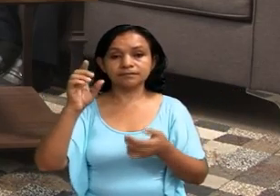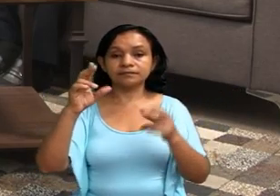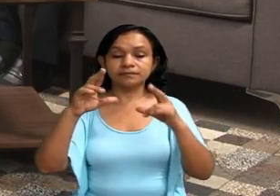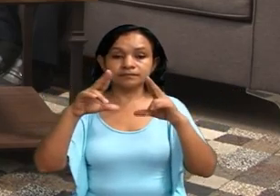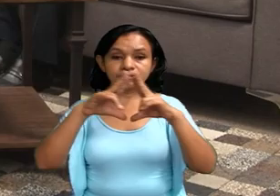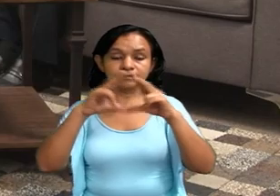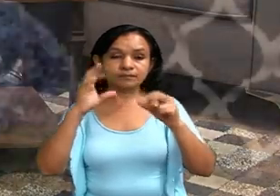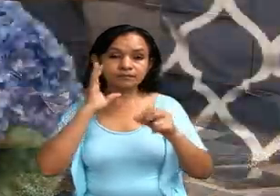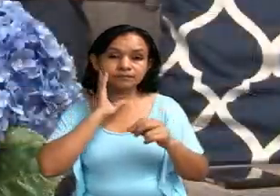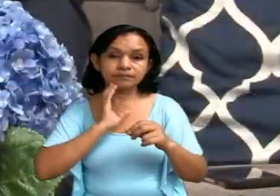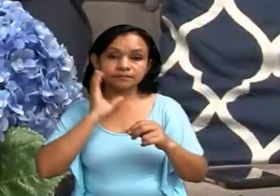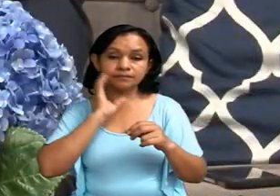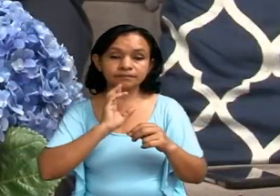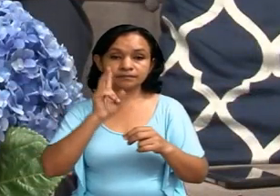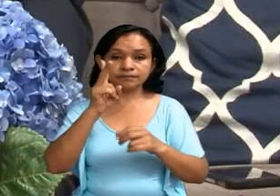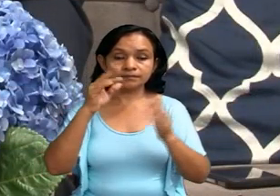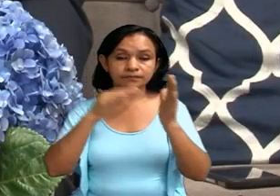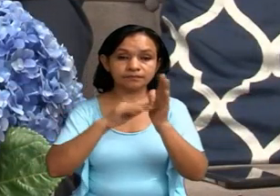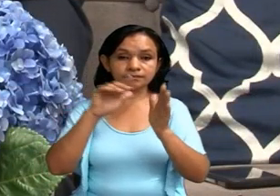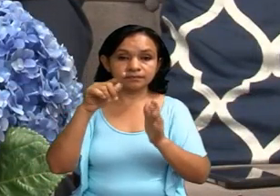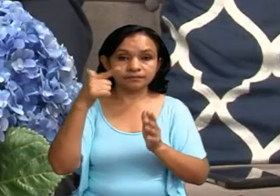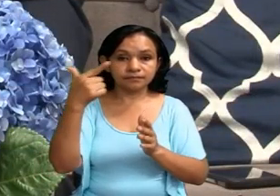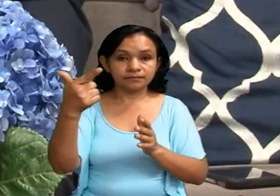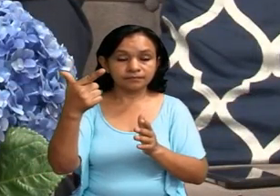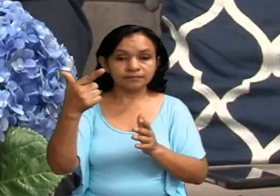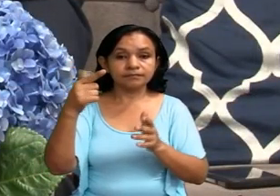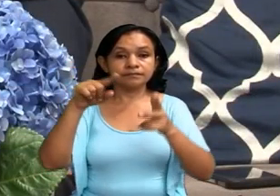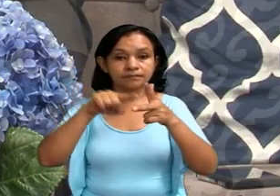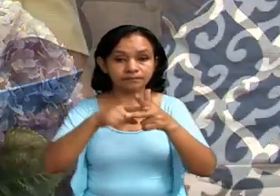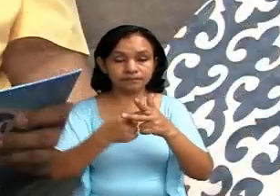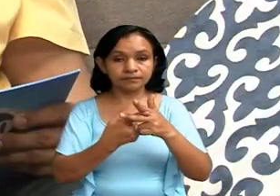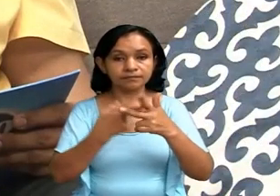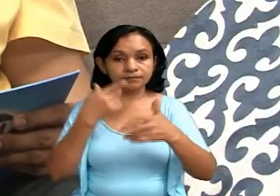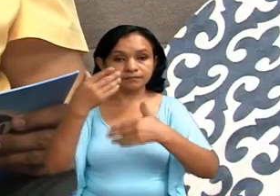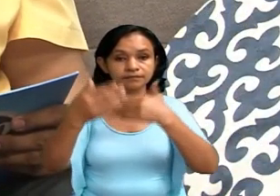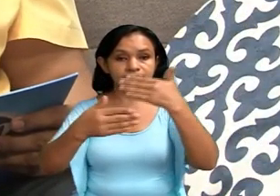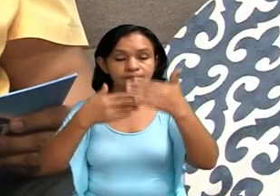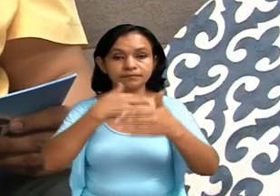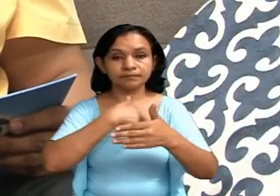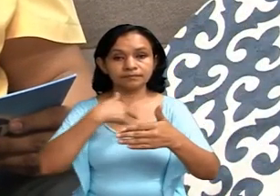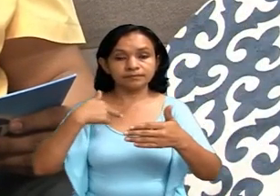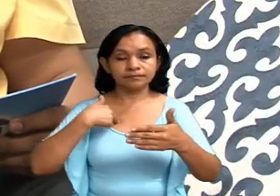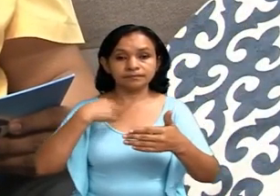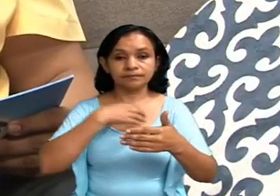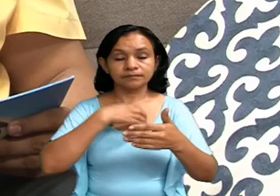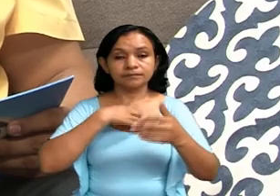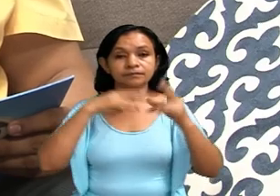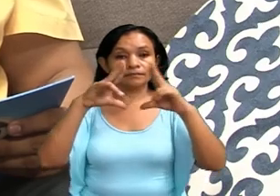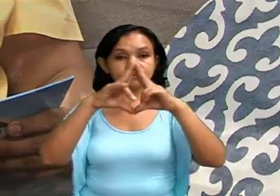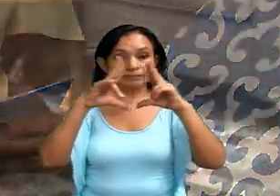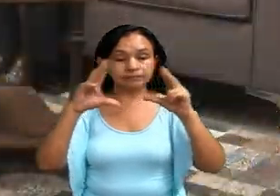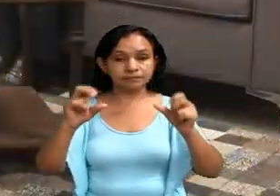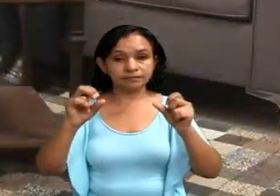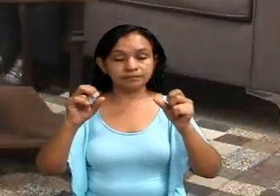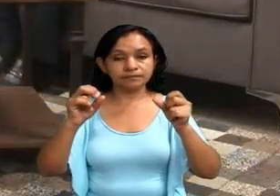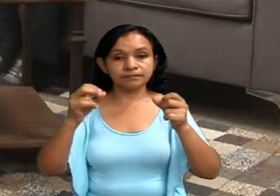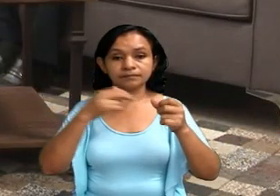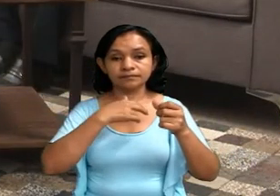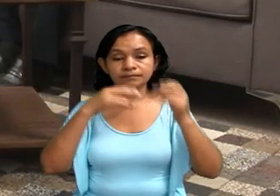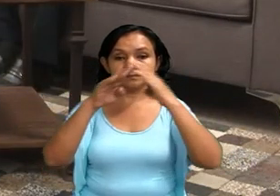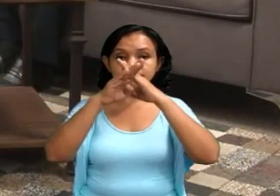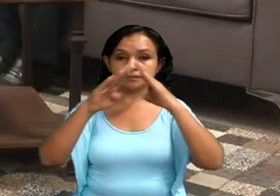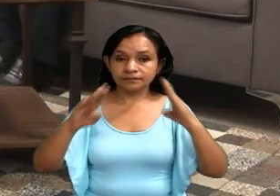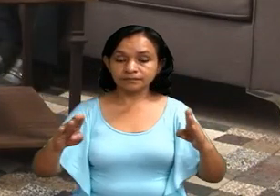Nicaragua a partir del año 2007, que es el momento en el que se inicia, pues, un proceso de reconstrucción de nuestro país, un proceso de construcción de la